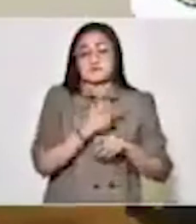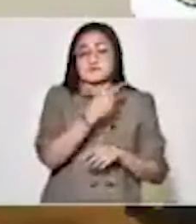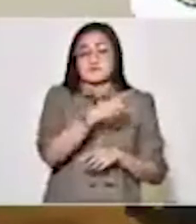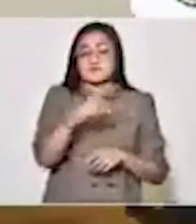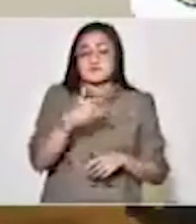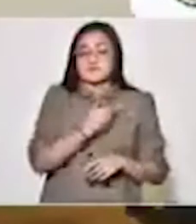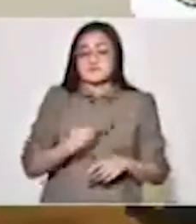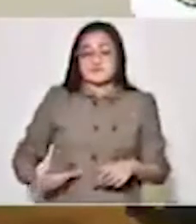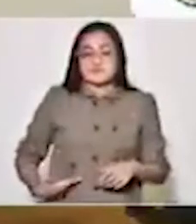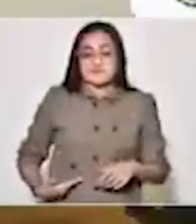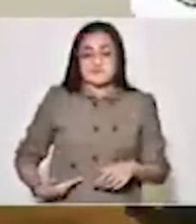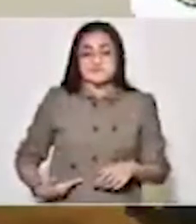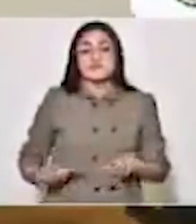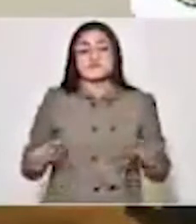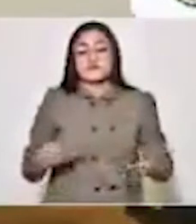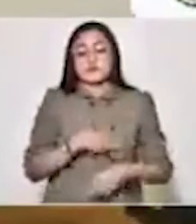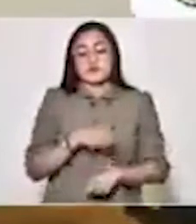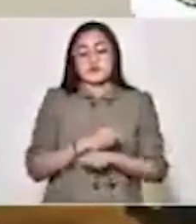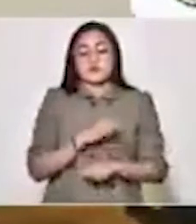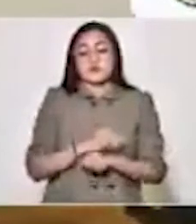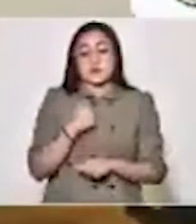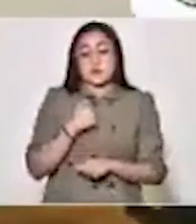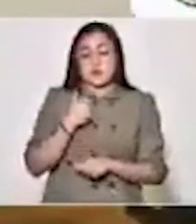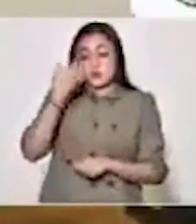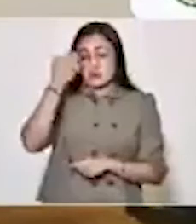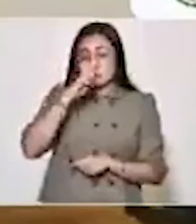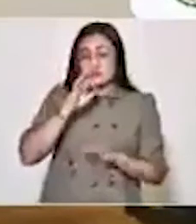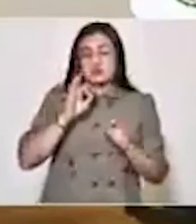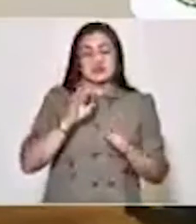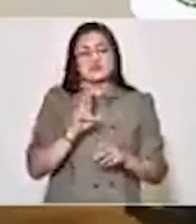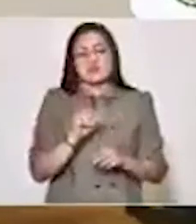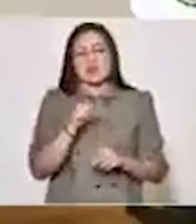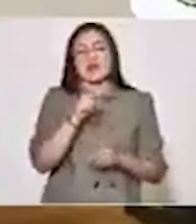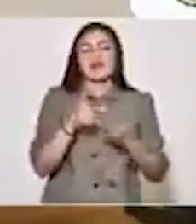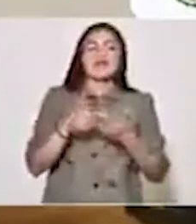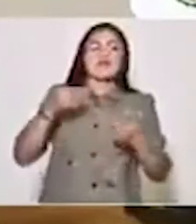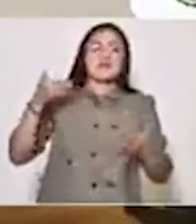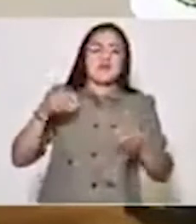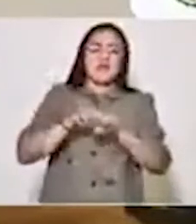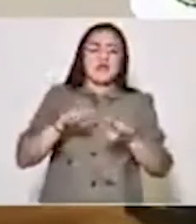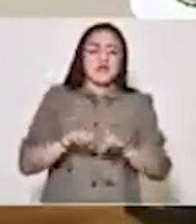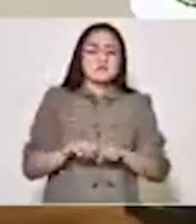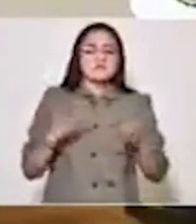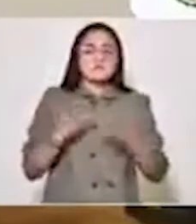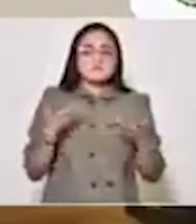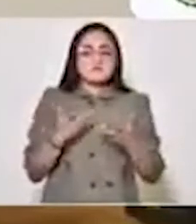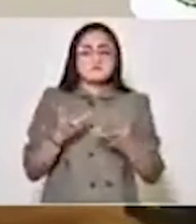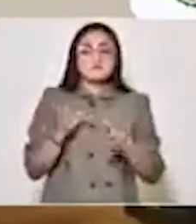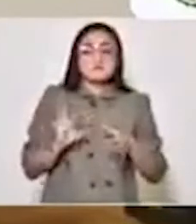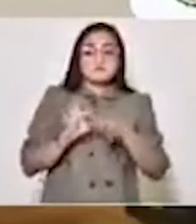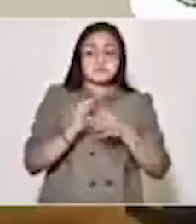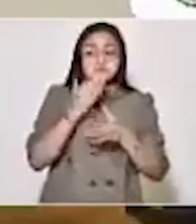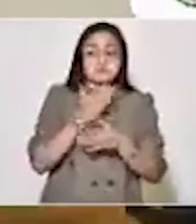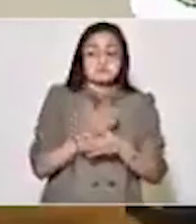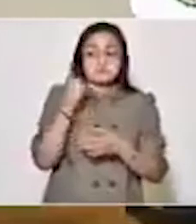Porque, bueno, pues no creas que son inexpertos, ya traen equipos muy hechos